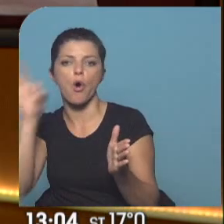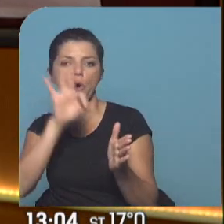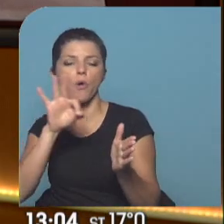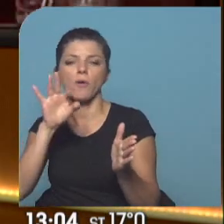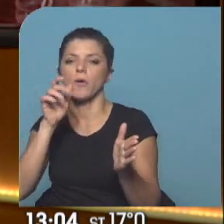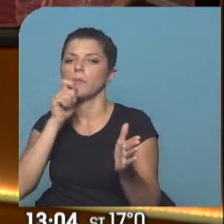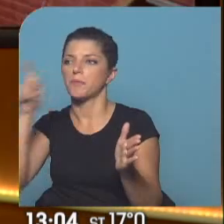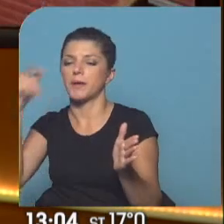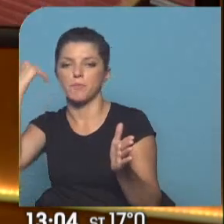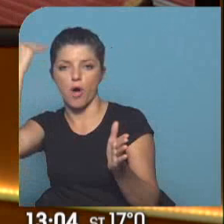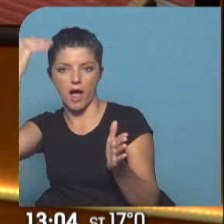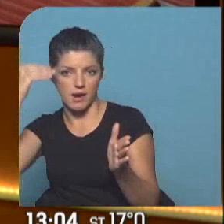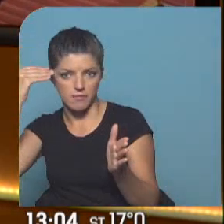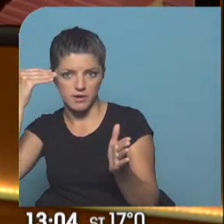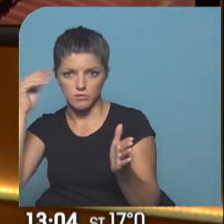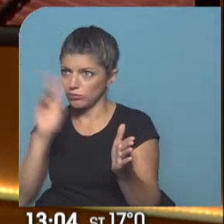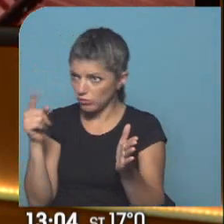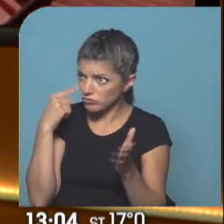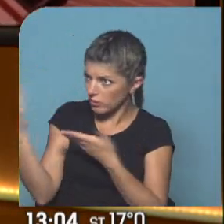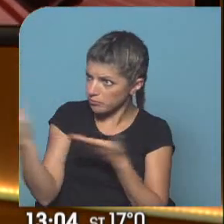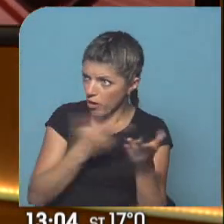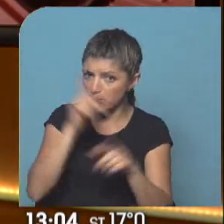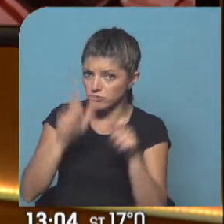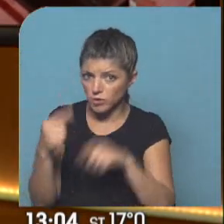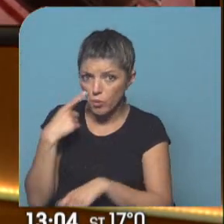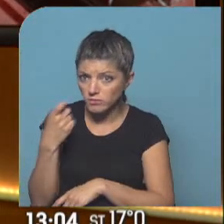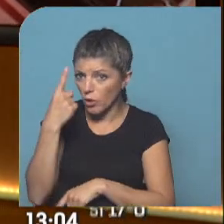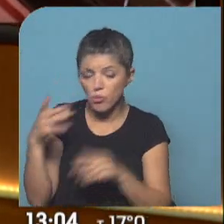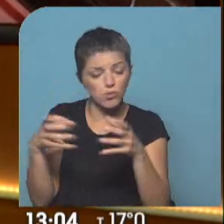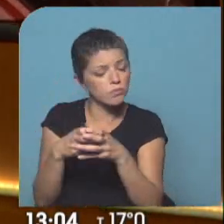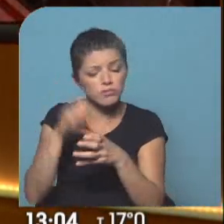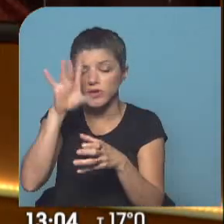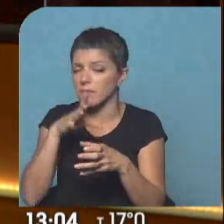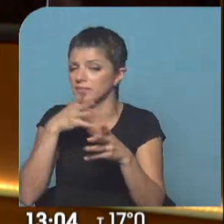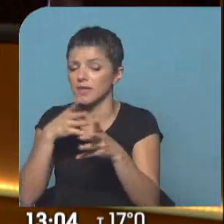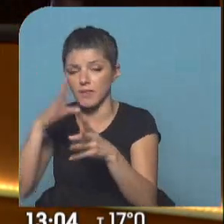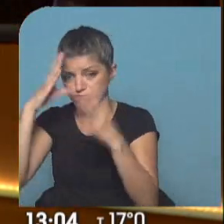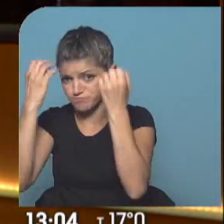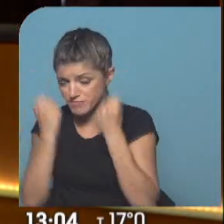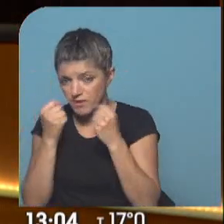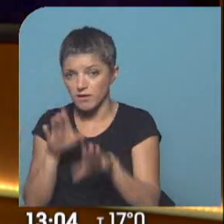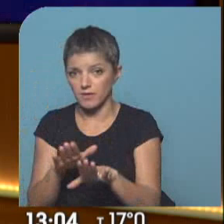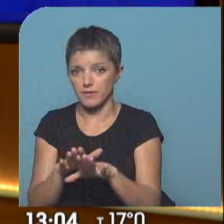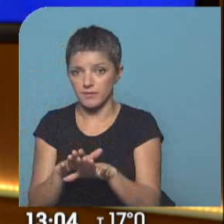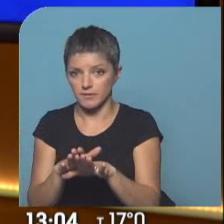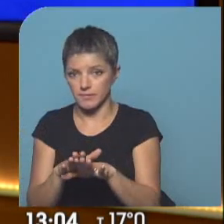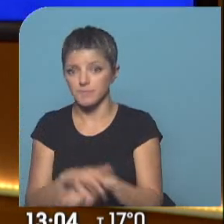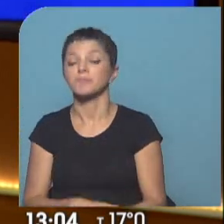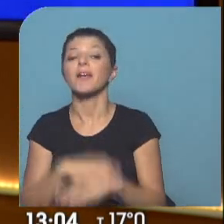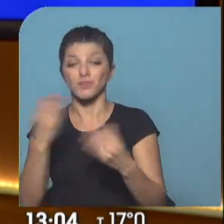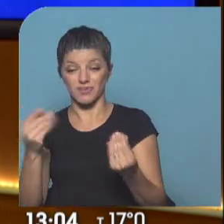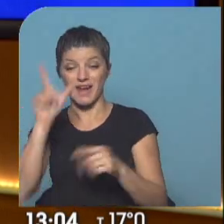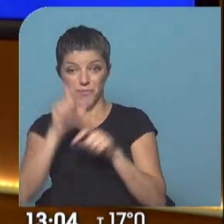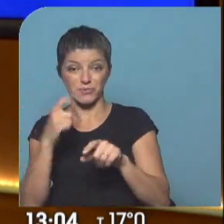árabes, se los incorporó, se dio cuenta que eran un grupo de extremistas. Es decir, la gente que se fue incorporando